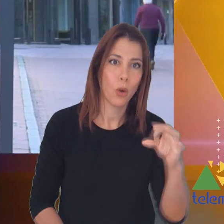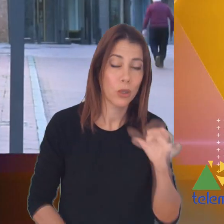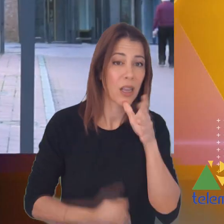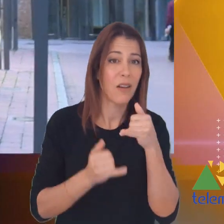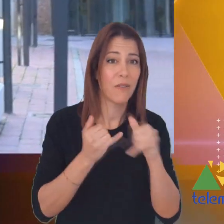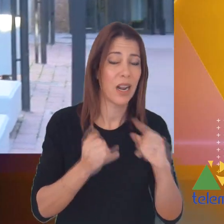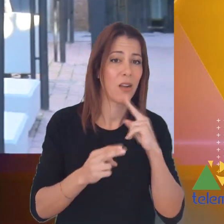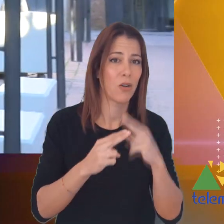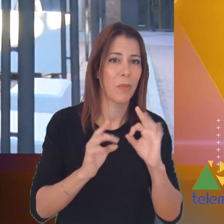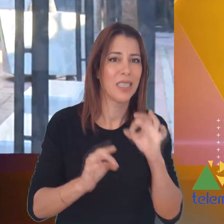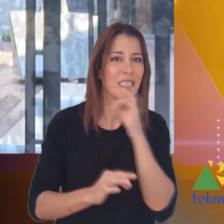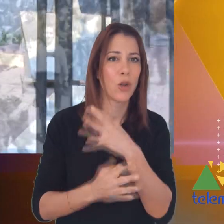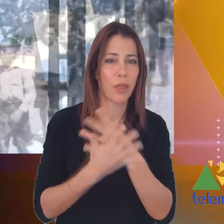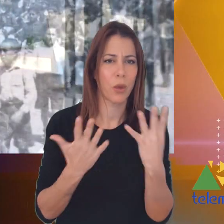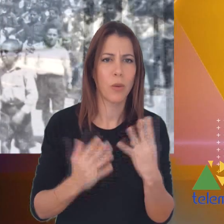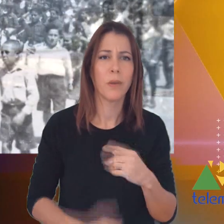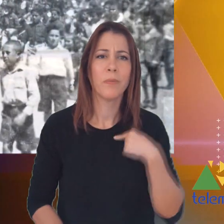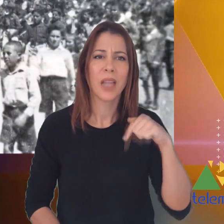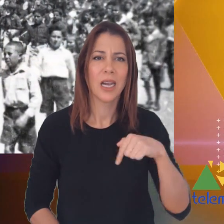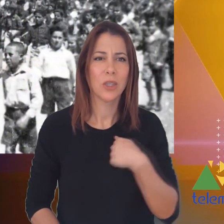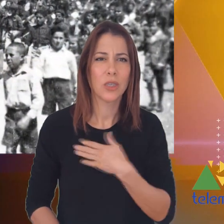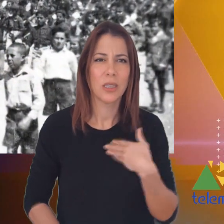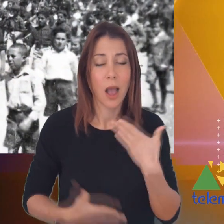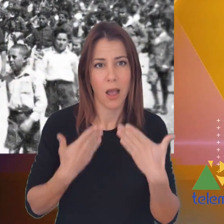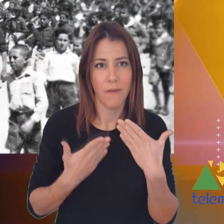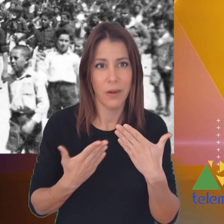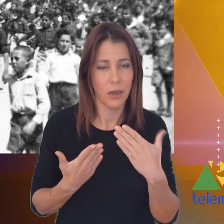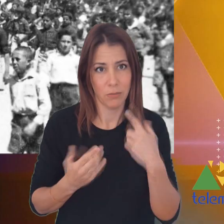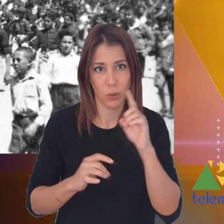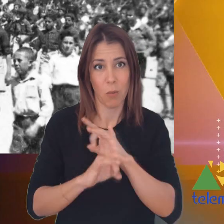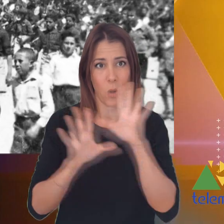finales del siglo XIX. Aquí habría que hablar, evidentemente, de toda